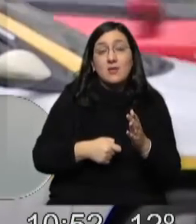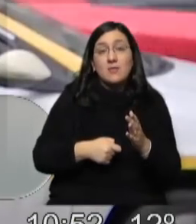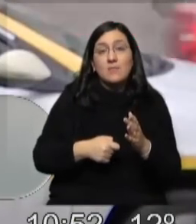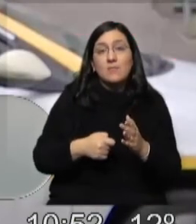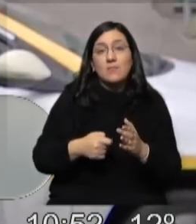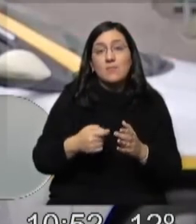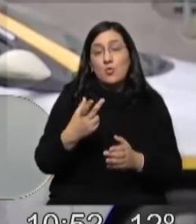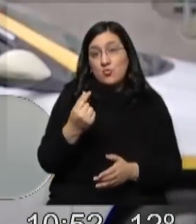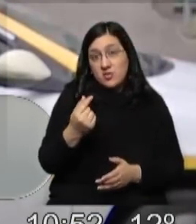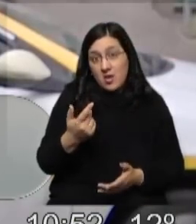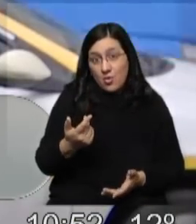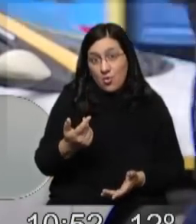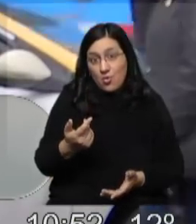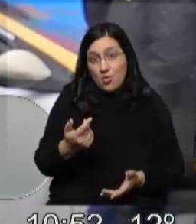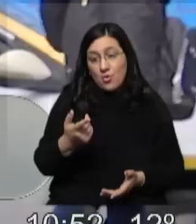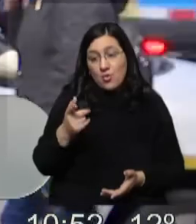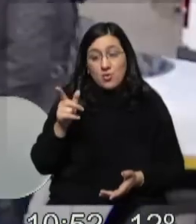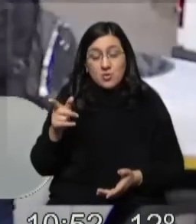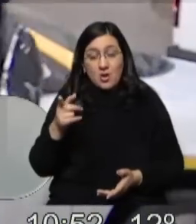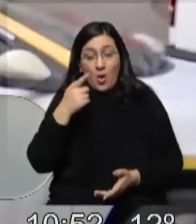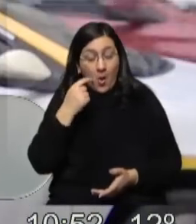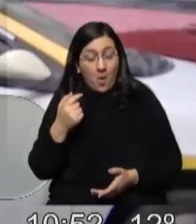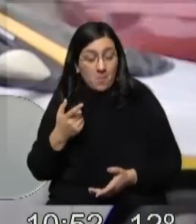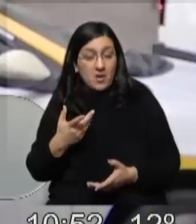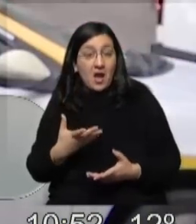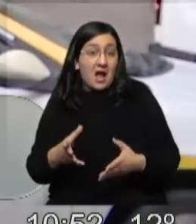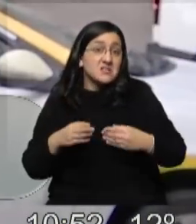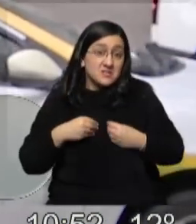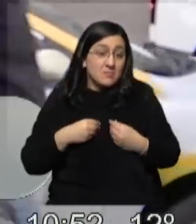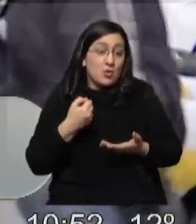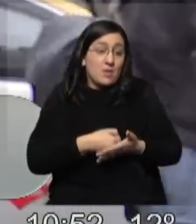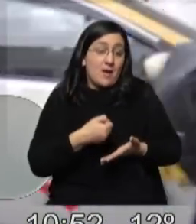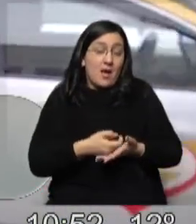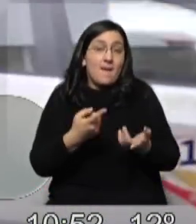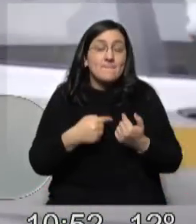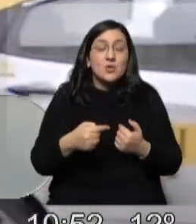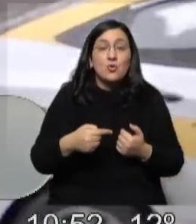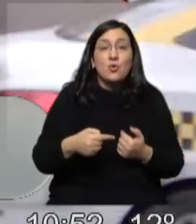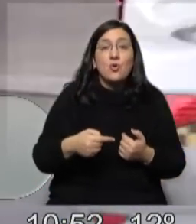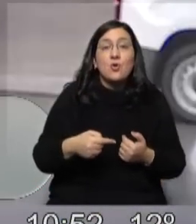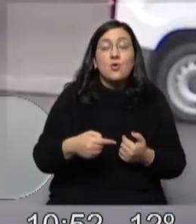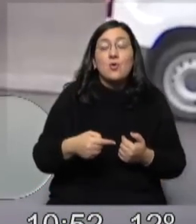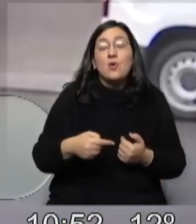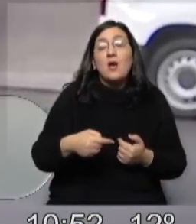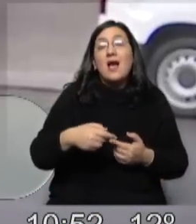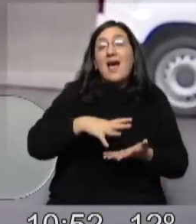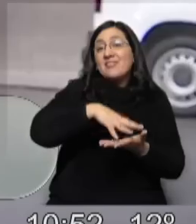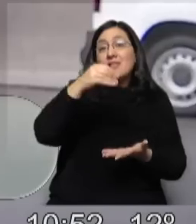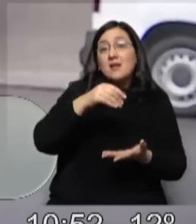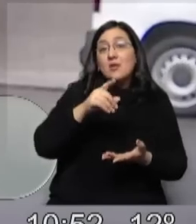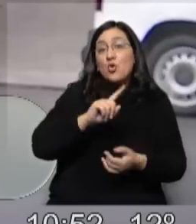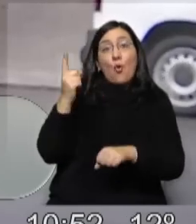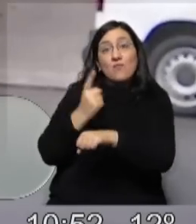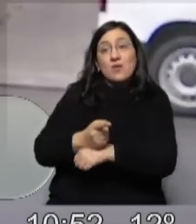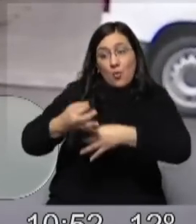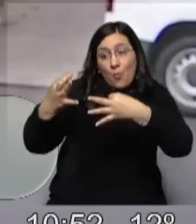monto y él, bueno, él está aceptando lo que le pagan y el que está omiso es Antel en hacerle cumplir el contrato. Lo